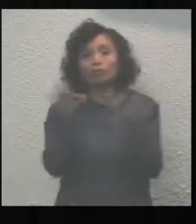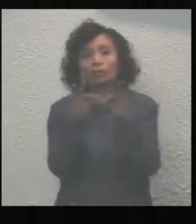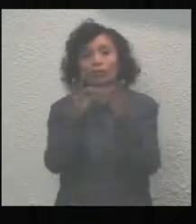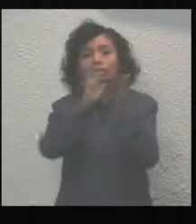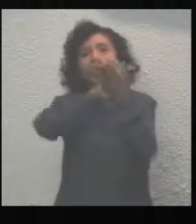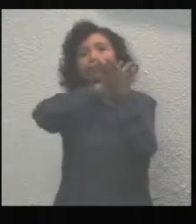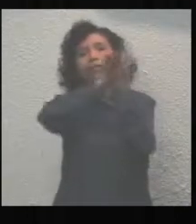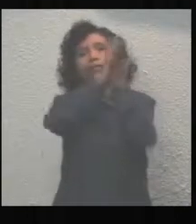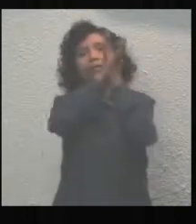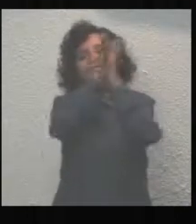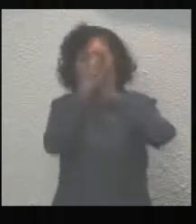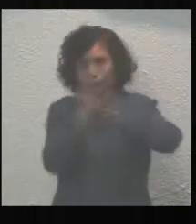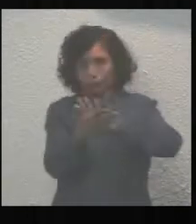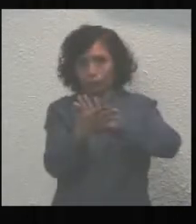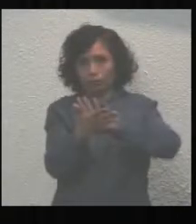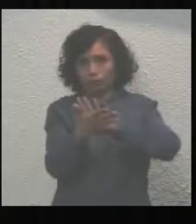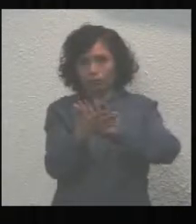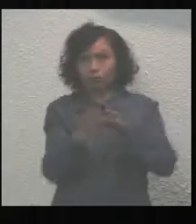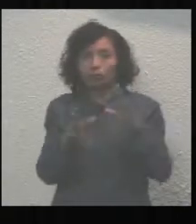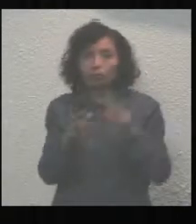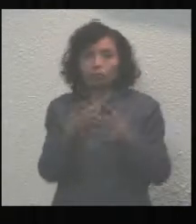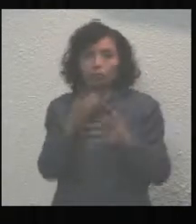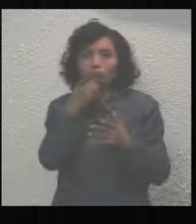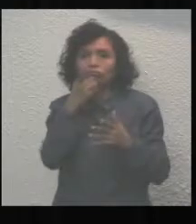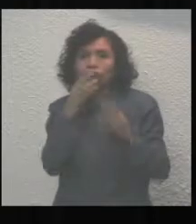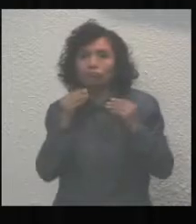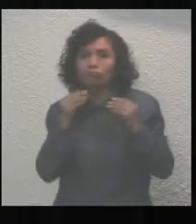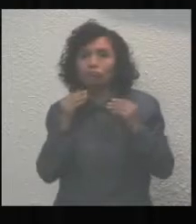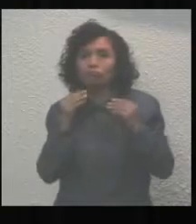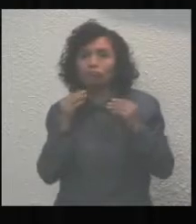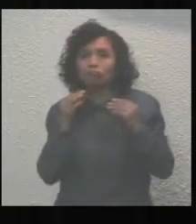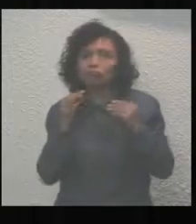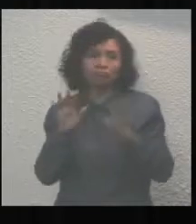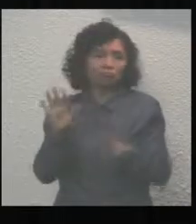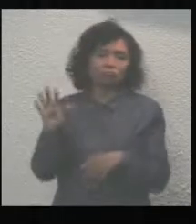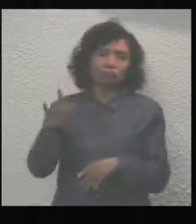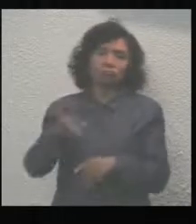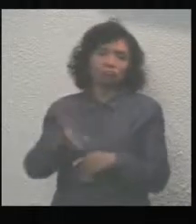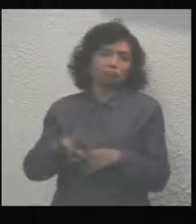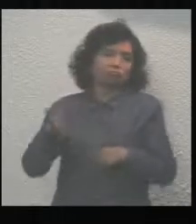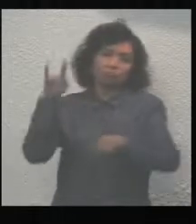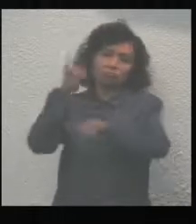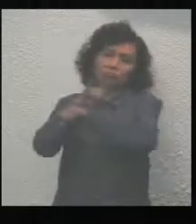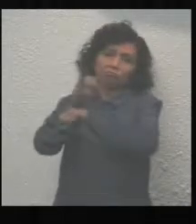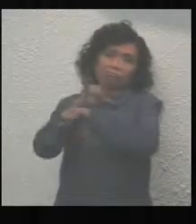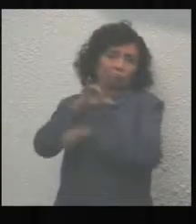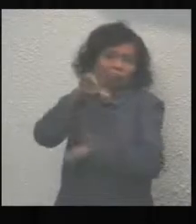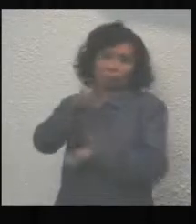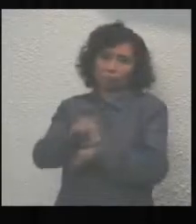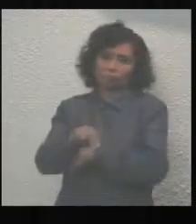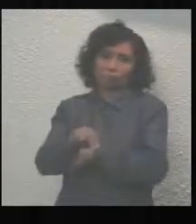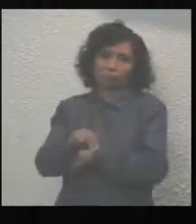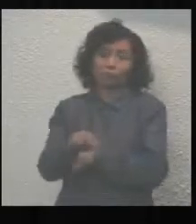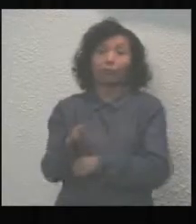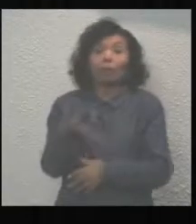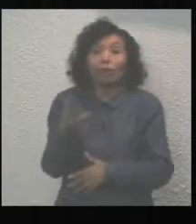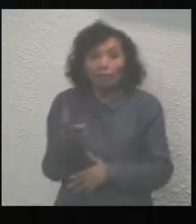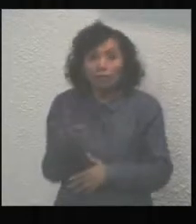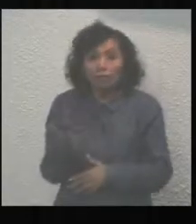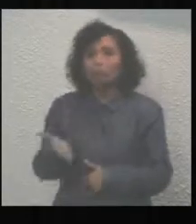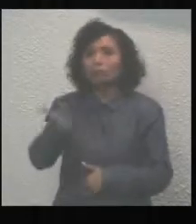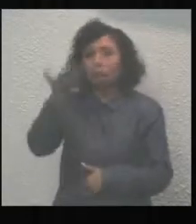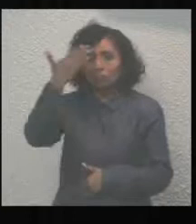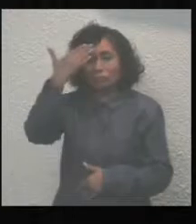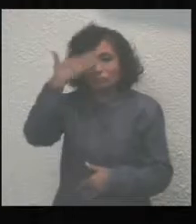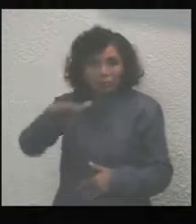la transformación omitirlo sería mera simulación y será visto como más de lo mismo Contamos con